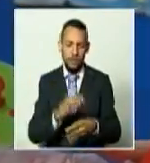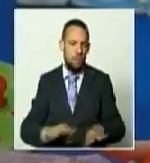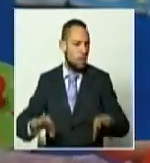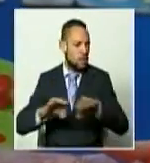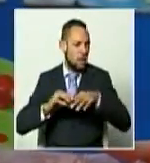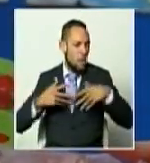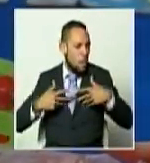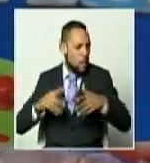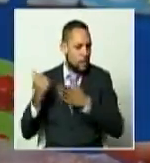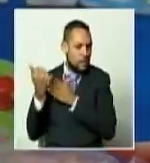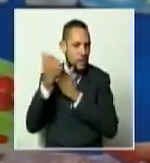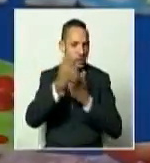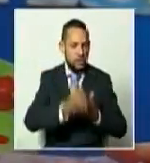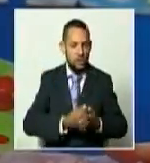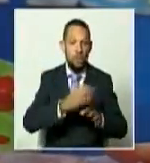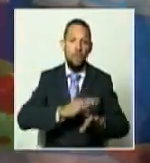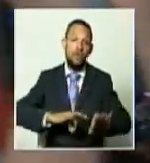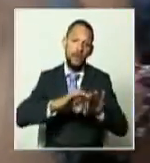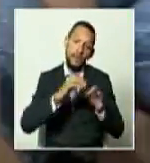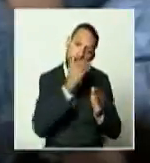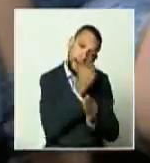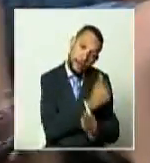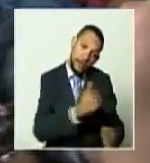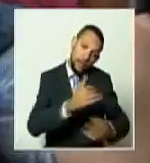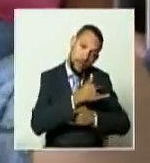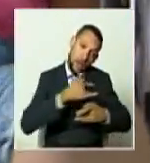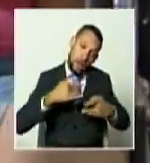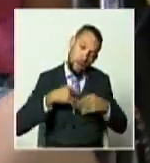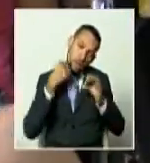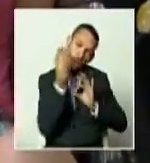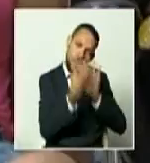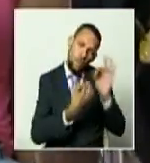mejorar la calidad de vida de estos niños.